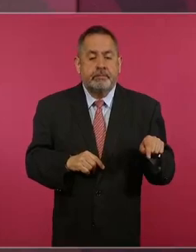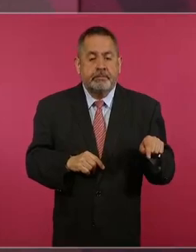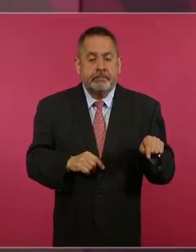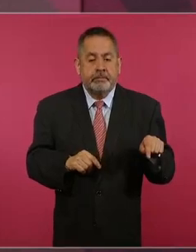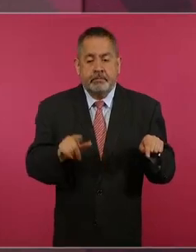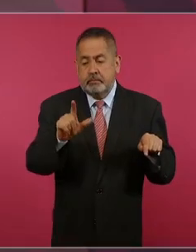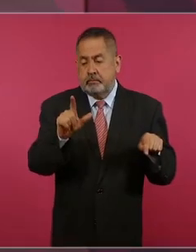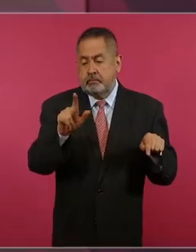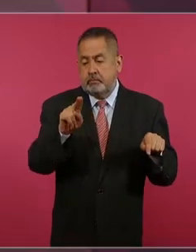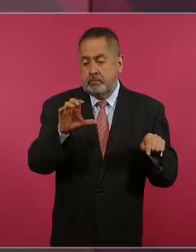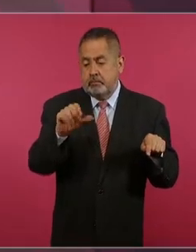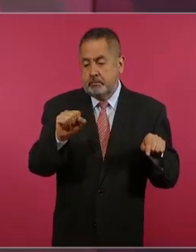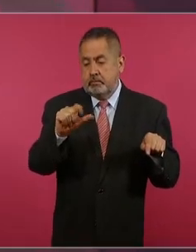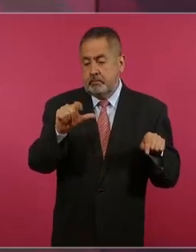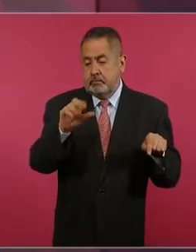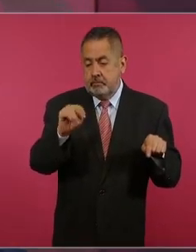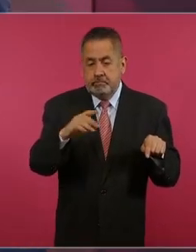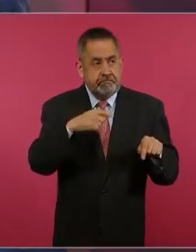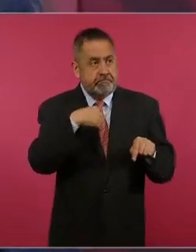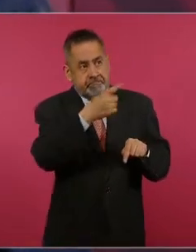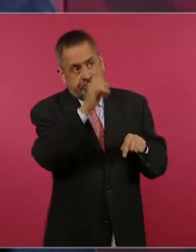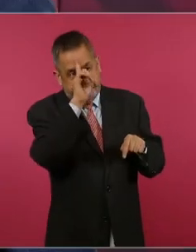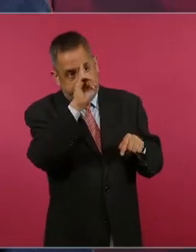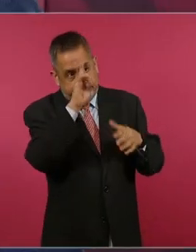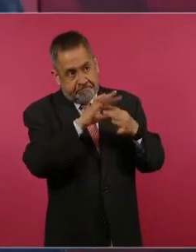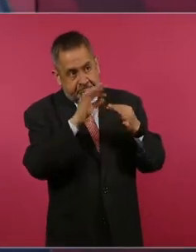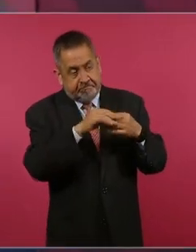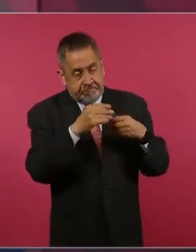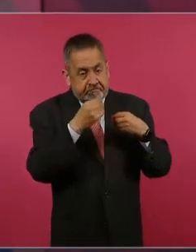le hacía recomendaciones